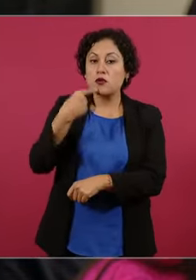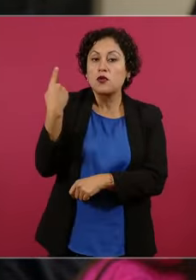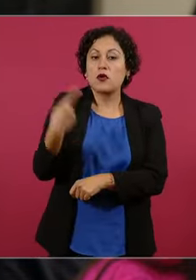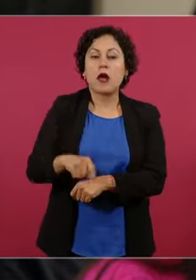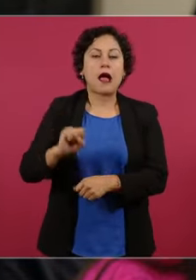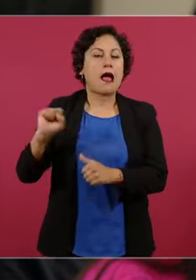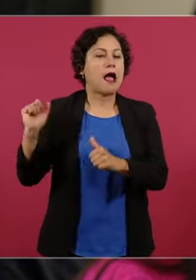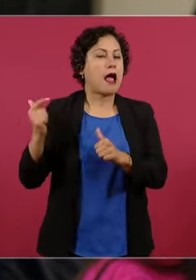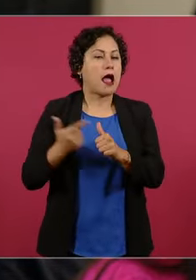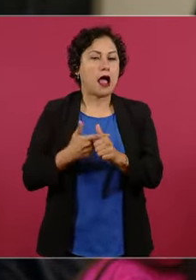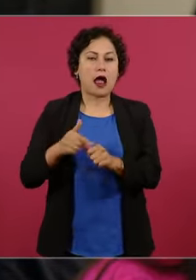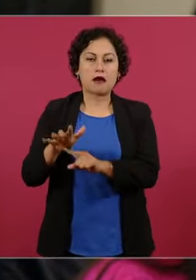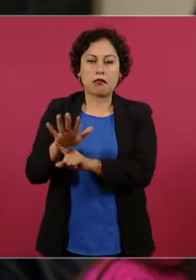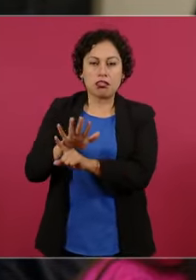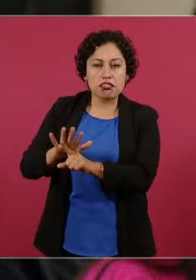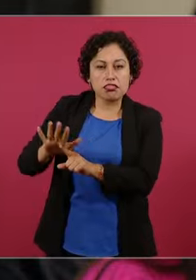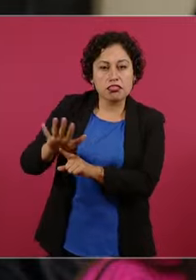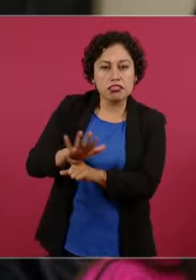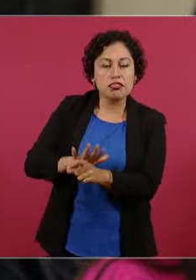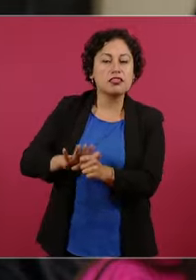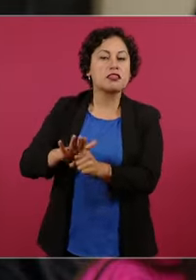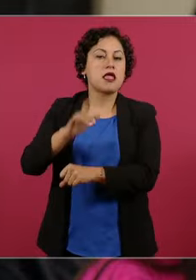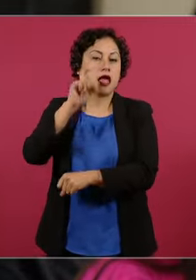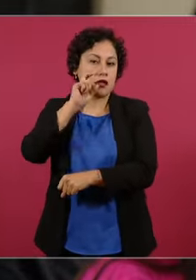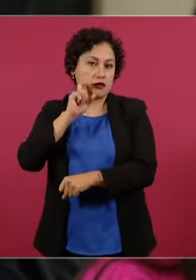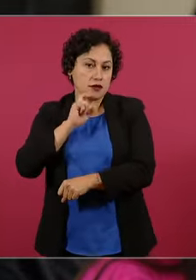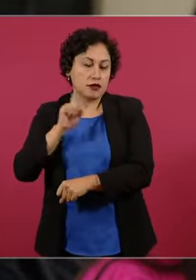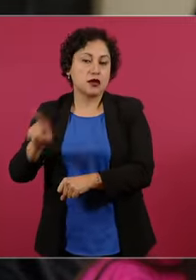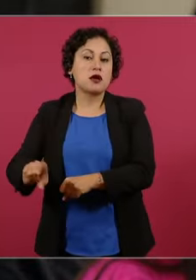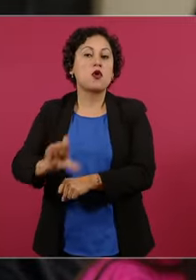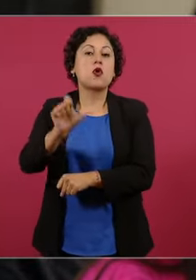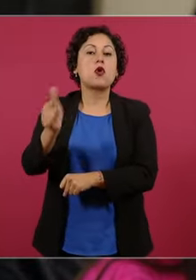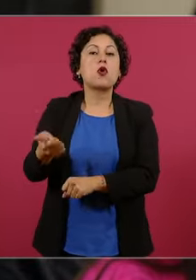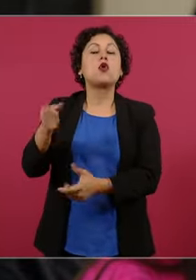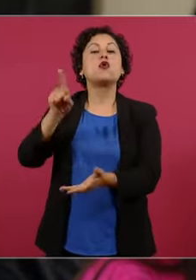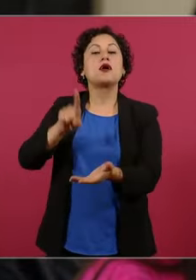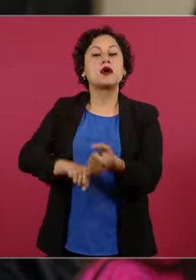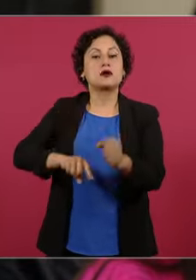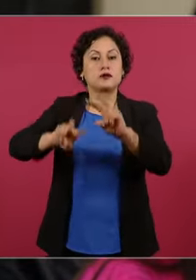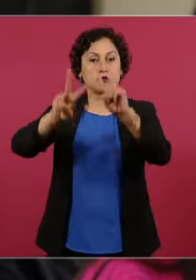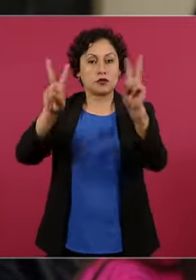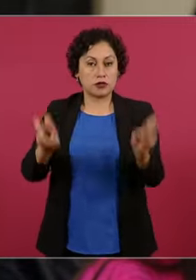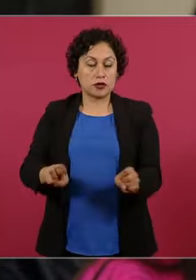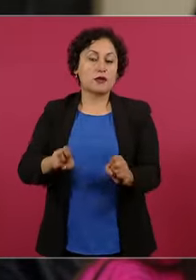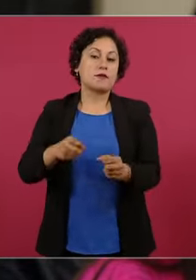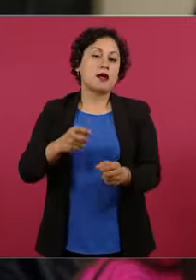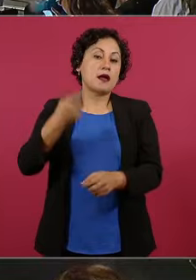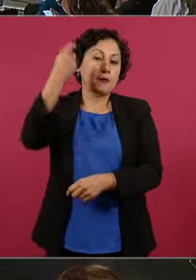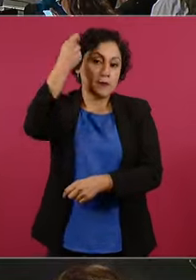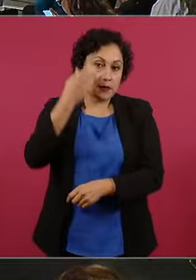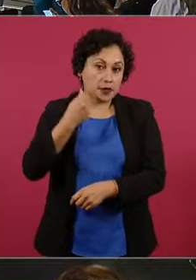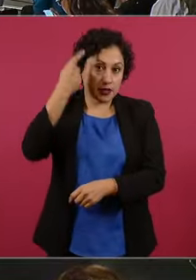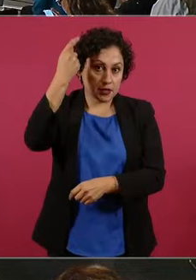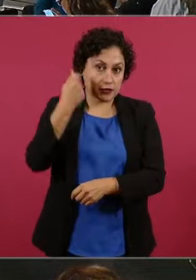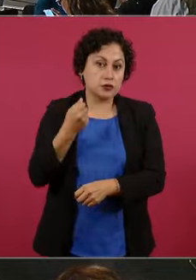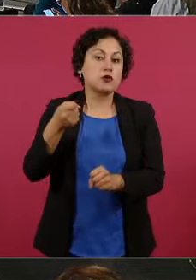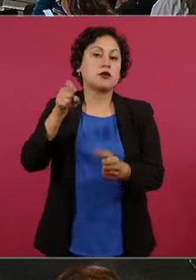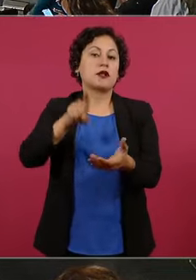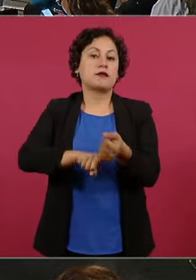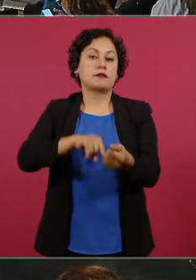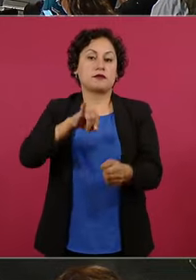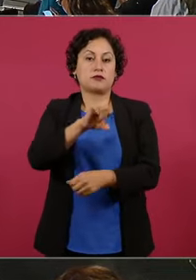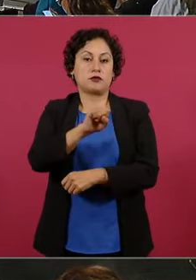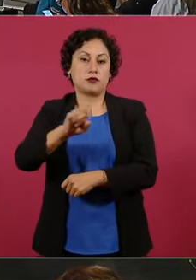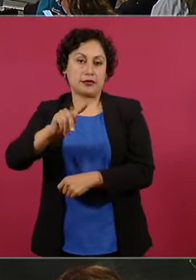hay contubernio entre las empresas que tramitan las pensiones de los jubilados y el ISSSTE, y por ahí pues